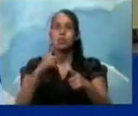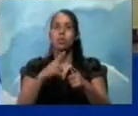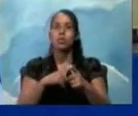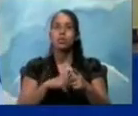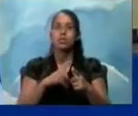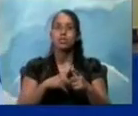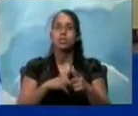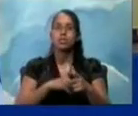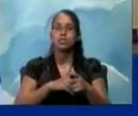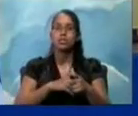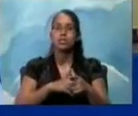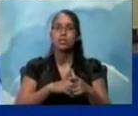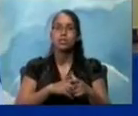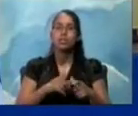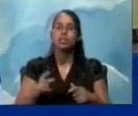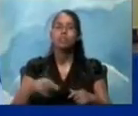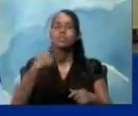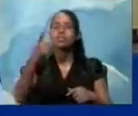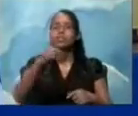Le soltaré pues.